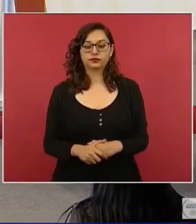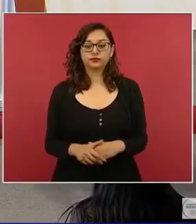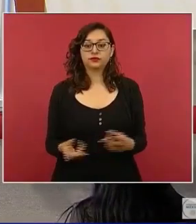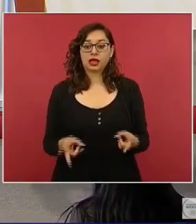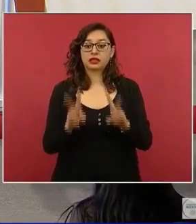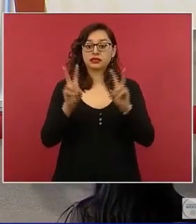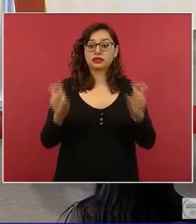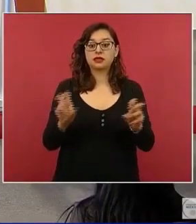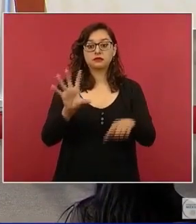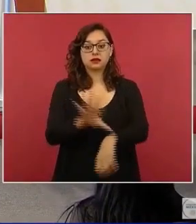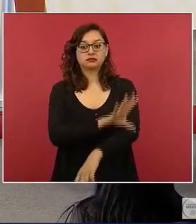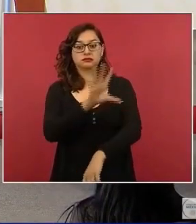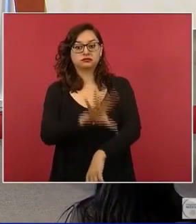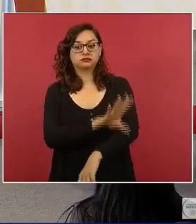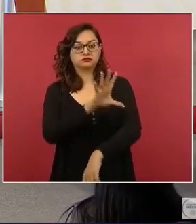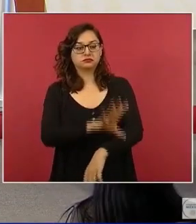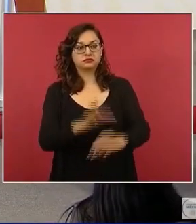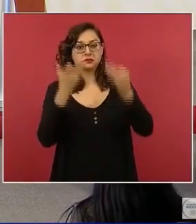los dirigentes del PRI.